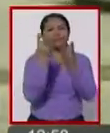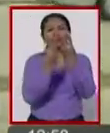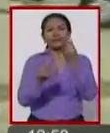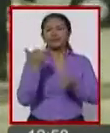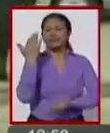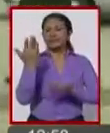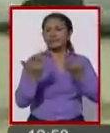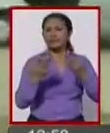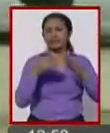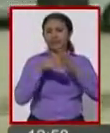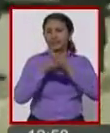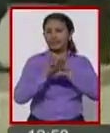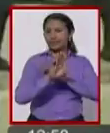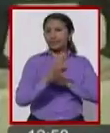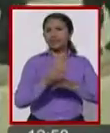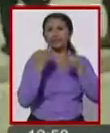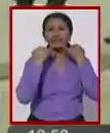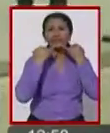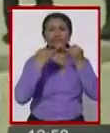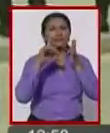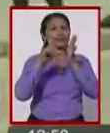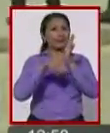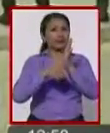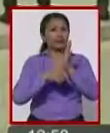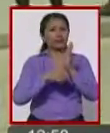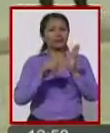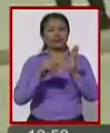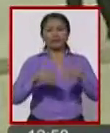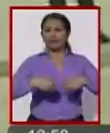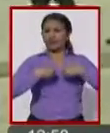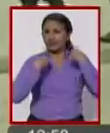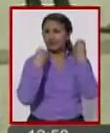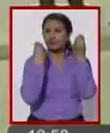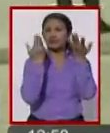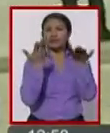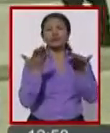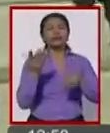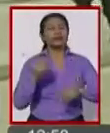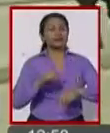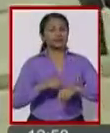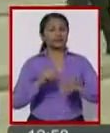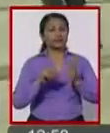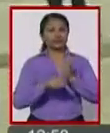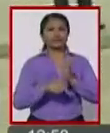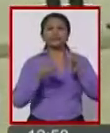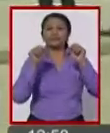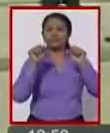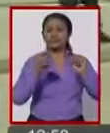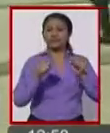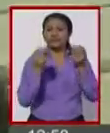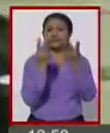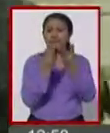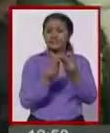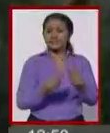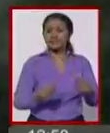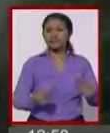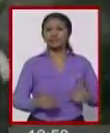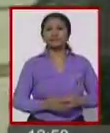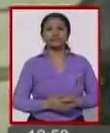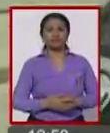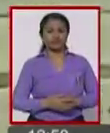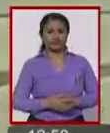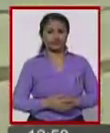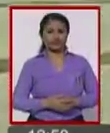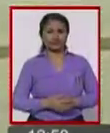sofocar las llamas al interior. Esa información indicaron que nos los brindarán en momentos nada más, cuando se pueda calmar la situación, cuando se